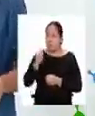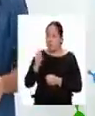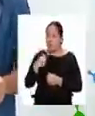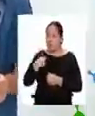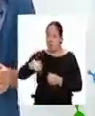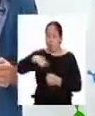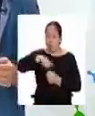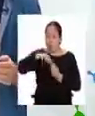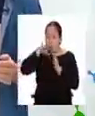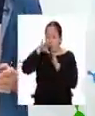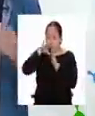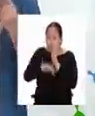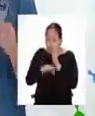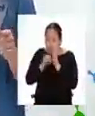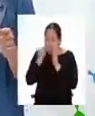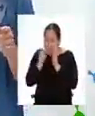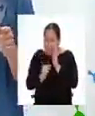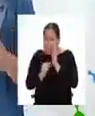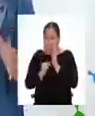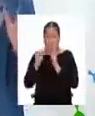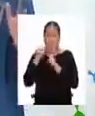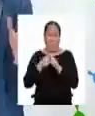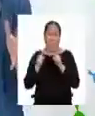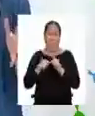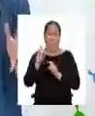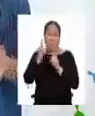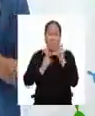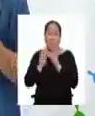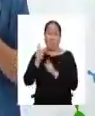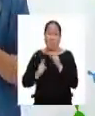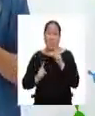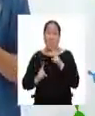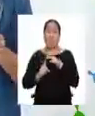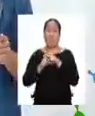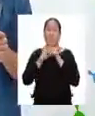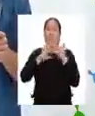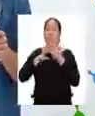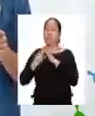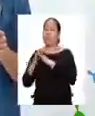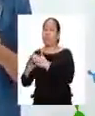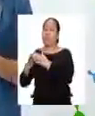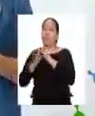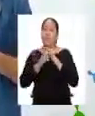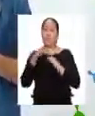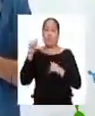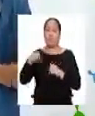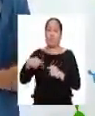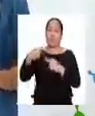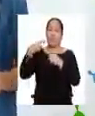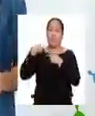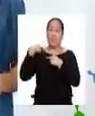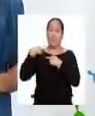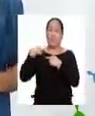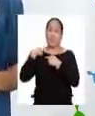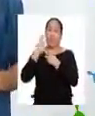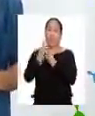porcentaje mínimo del ecosistema, el humano, desde el surgimiento de la civilización, es responsable de la extinción